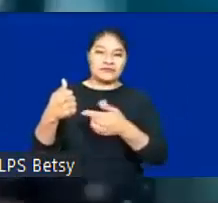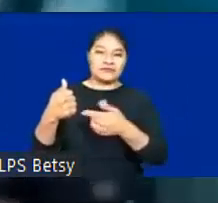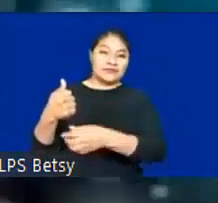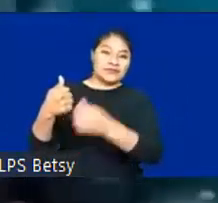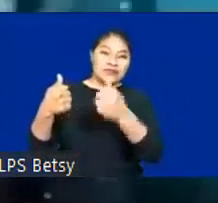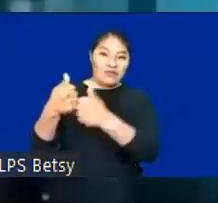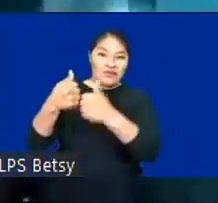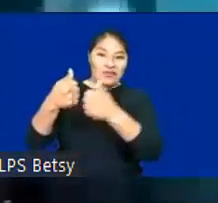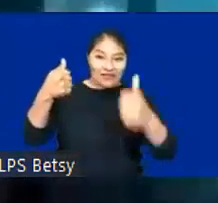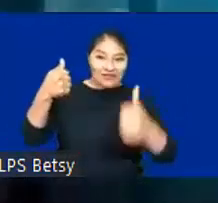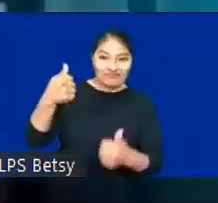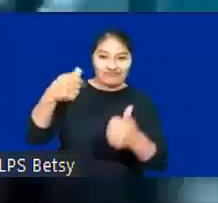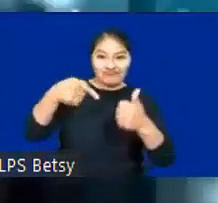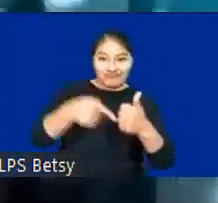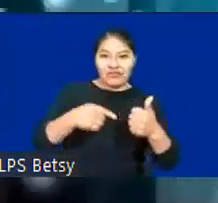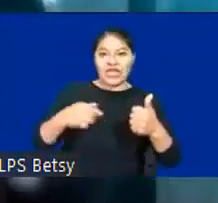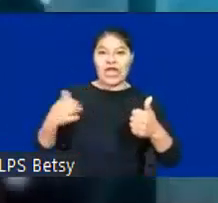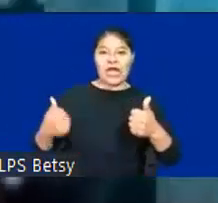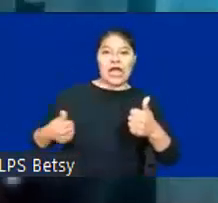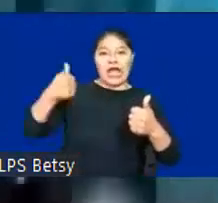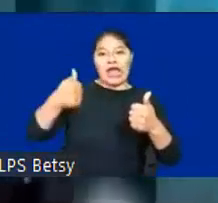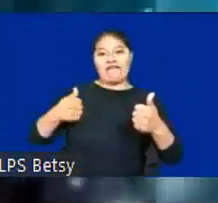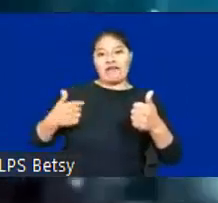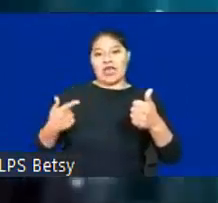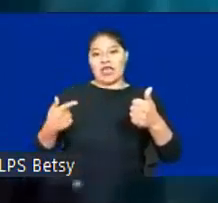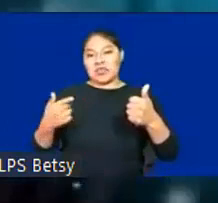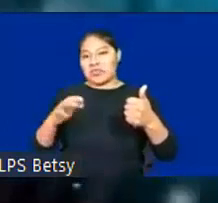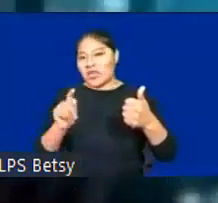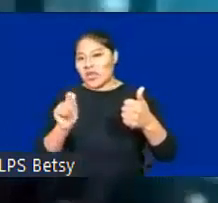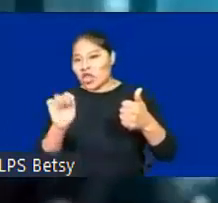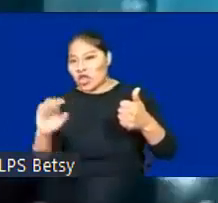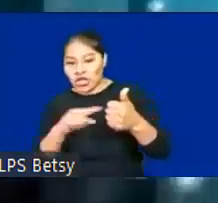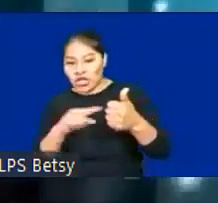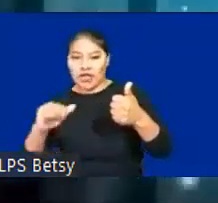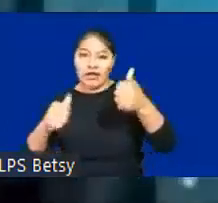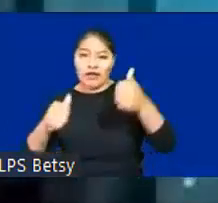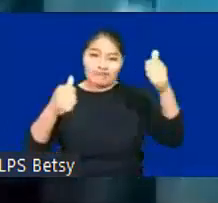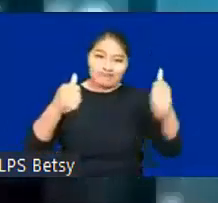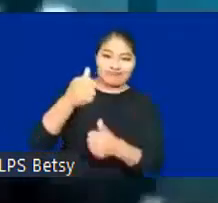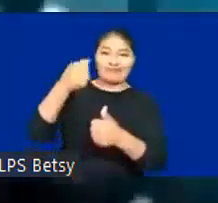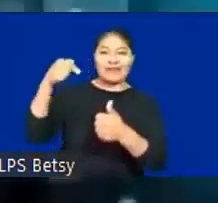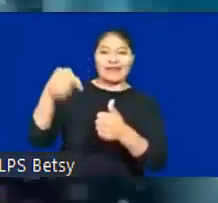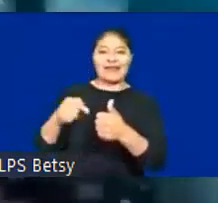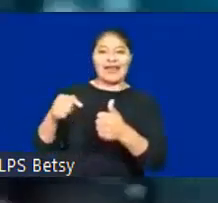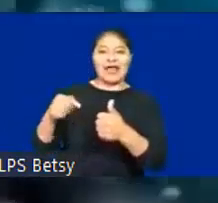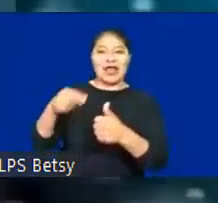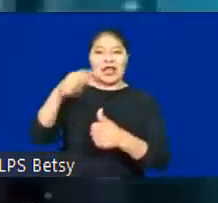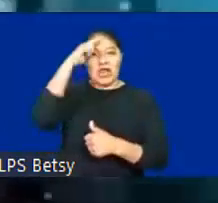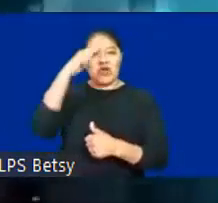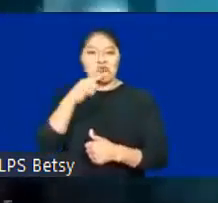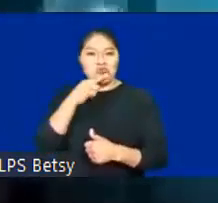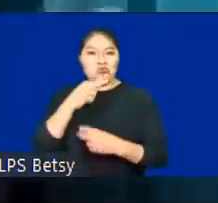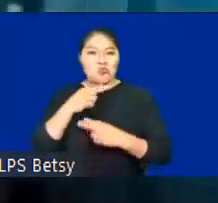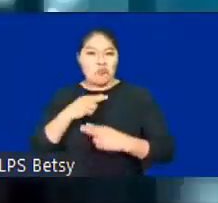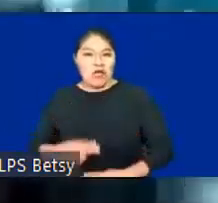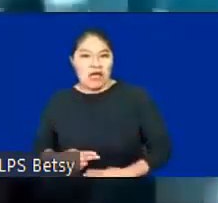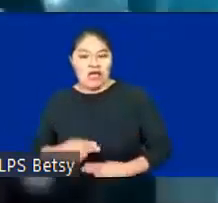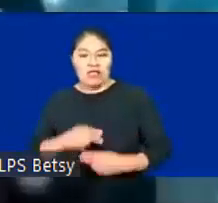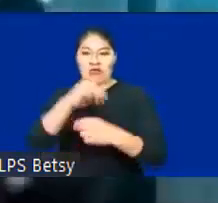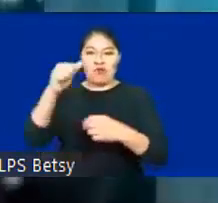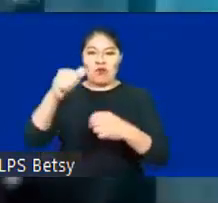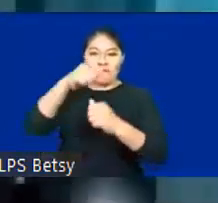Tecnología de Información, el jefe de Recursos Humanos, el director técnico registral, la Oficina General de